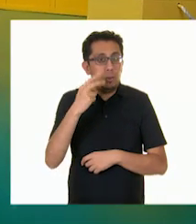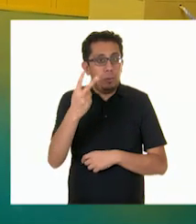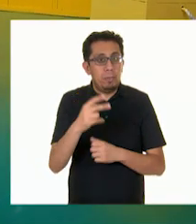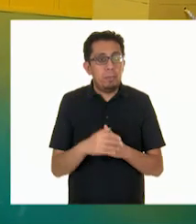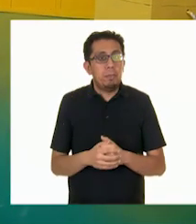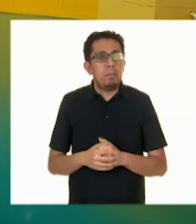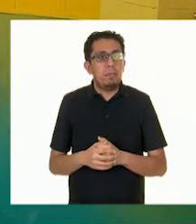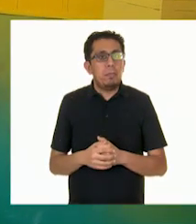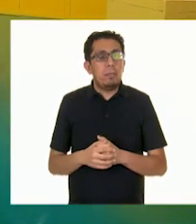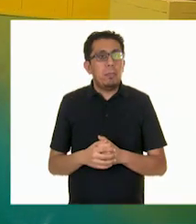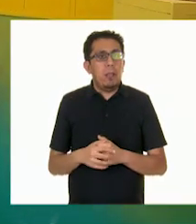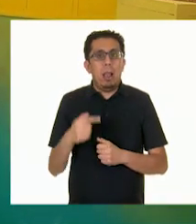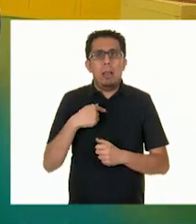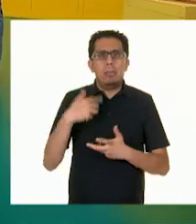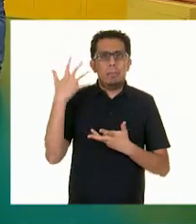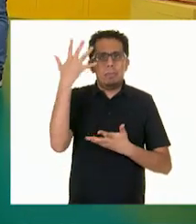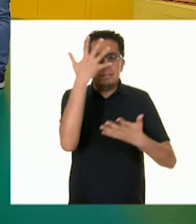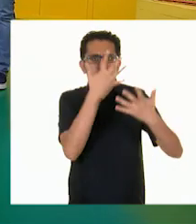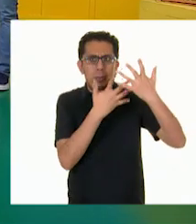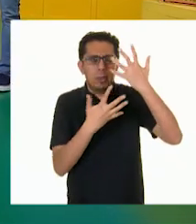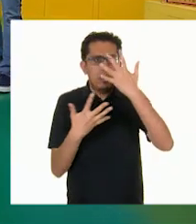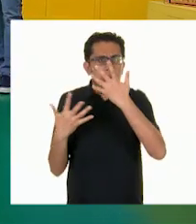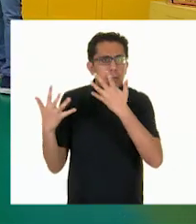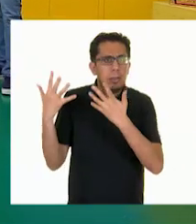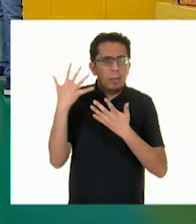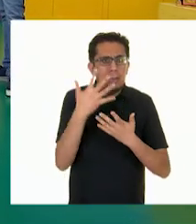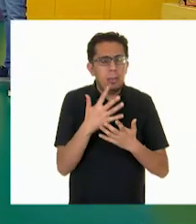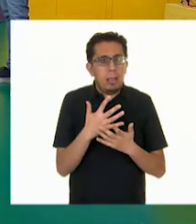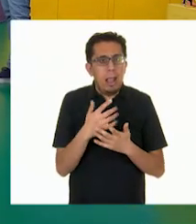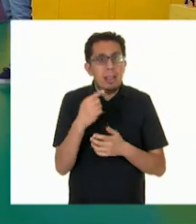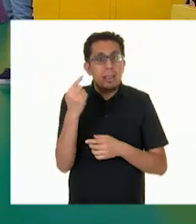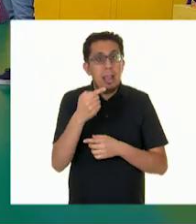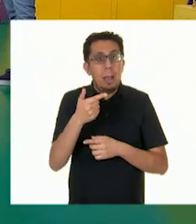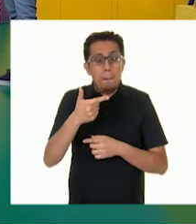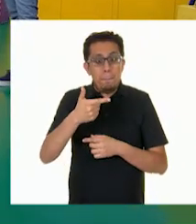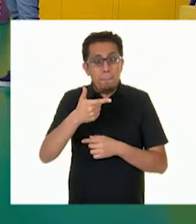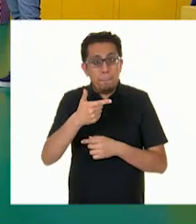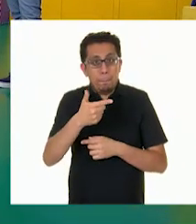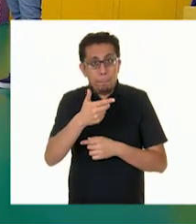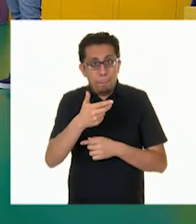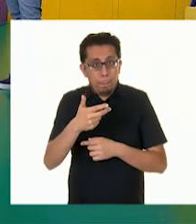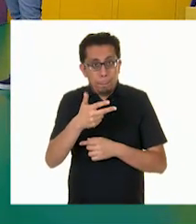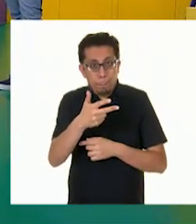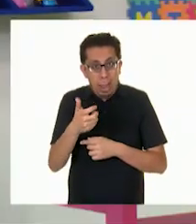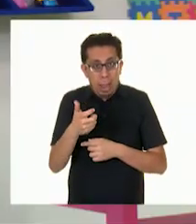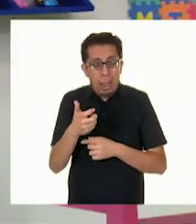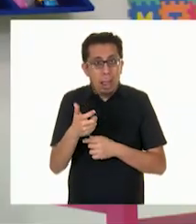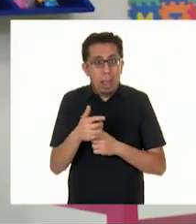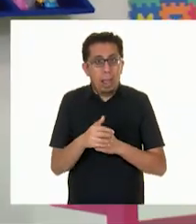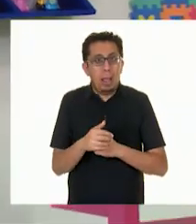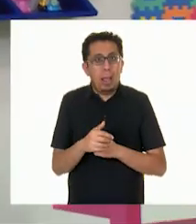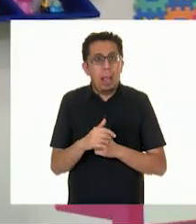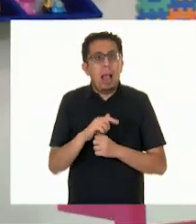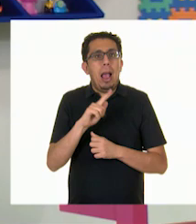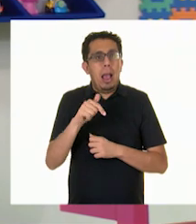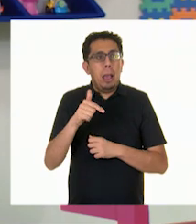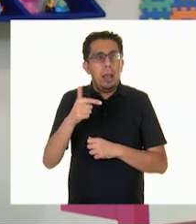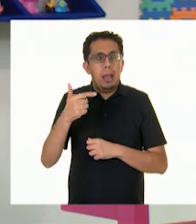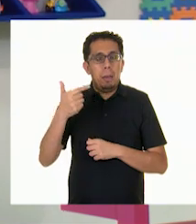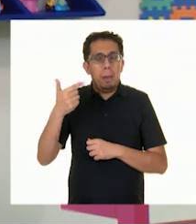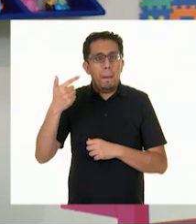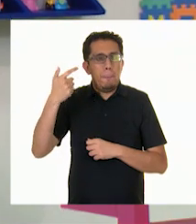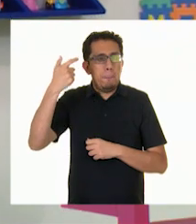Pero, a ver, ya no entendí. Es que... Recuerda, tenías que presionar el gatillo para prenderlo. Cierto, el gatillo y luego ya lo apunto.